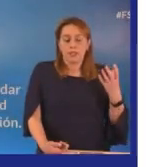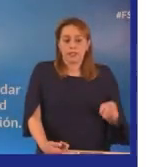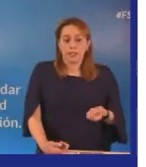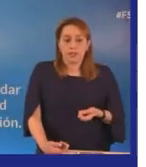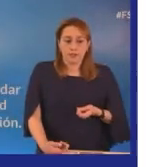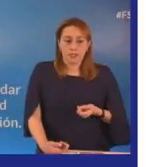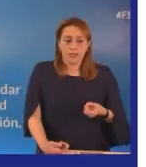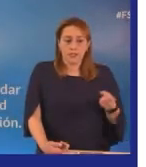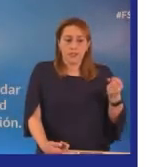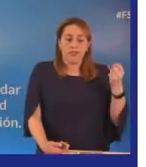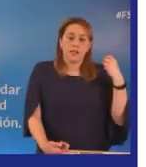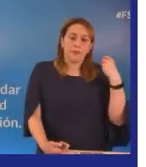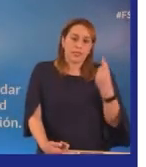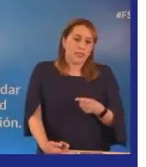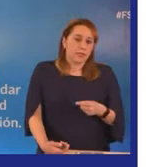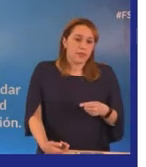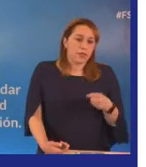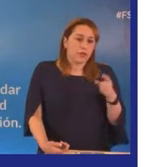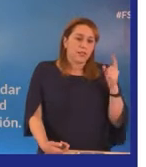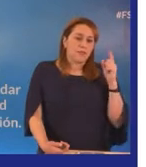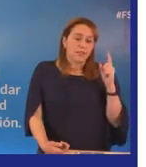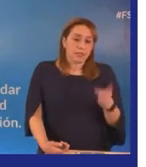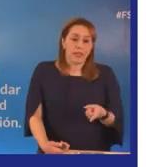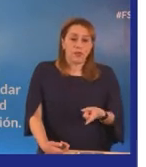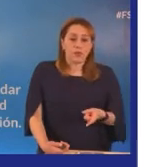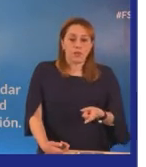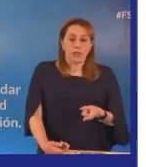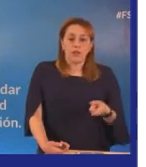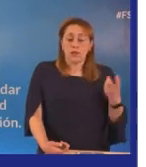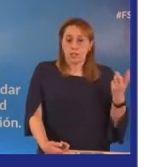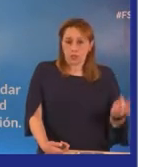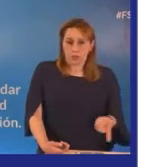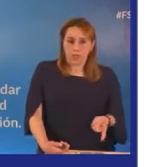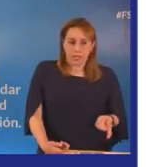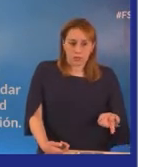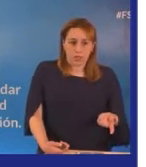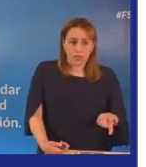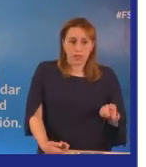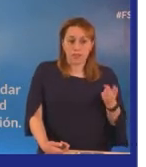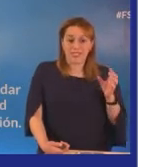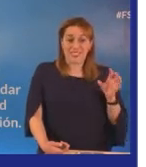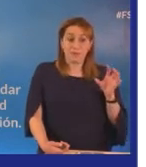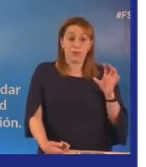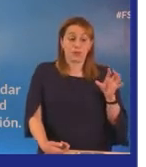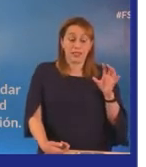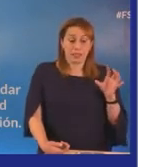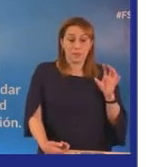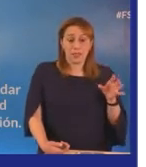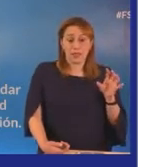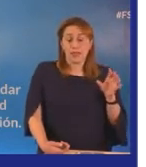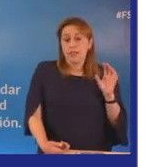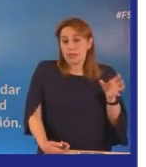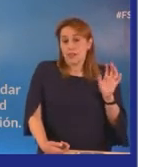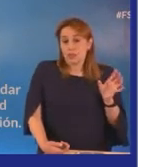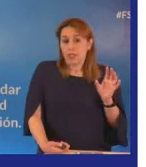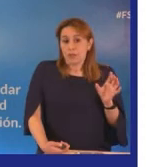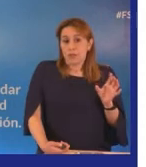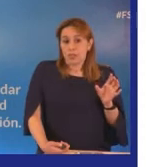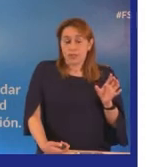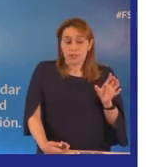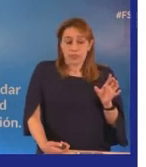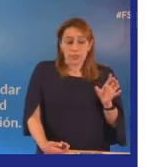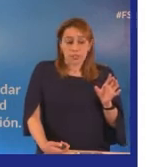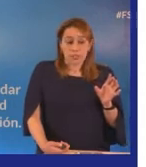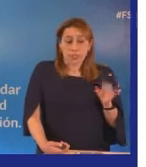que para la actividad física el paciente debe tener una buena capacidad aeróbica o cardiorrespiratoria. Entonces es importante mirar que no